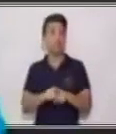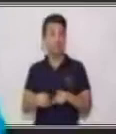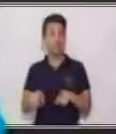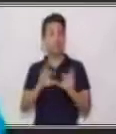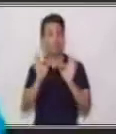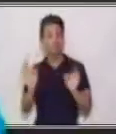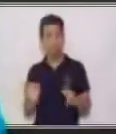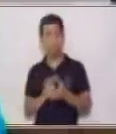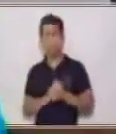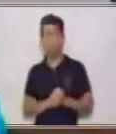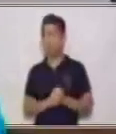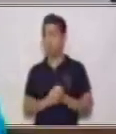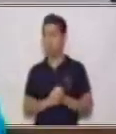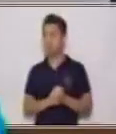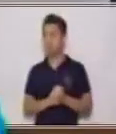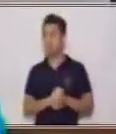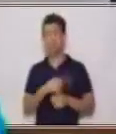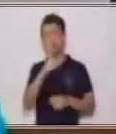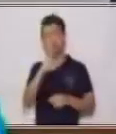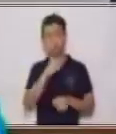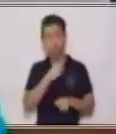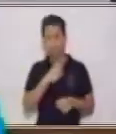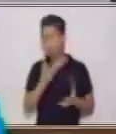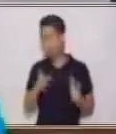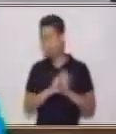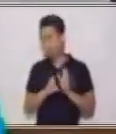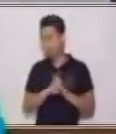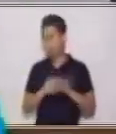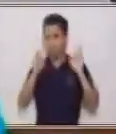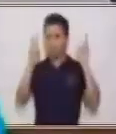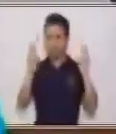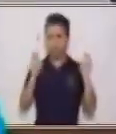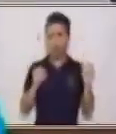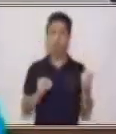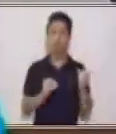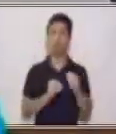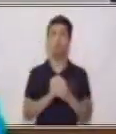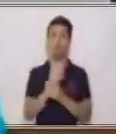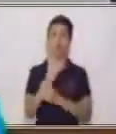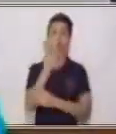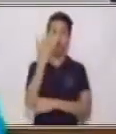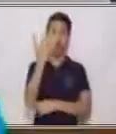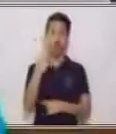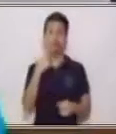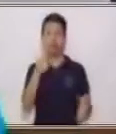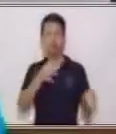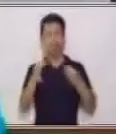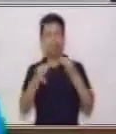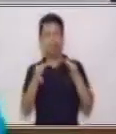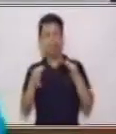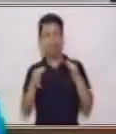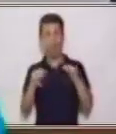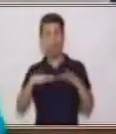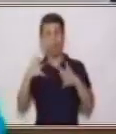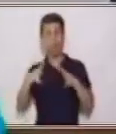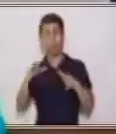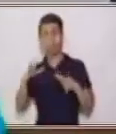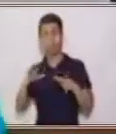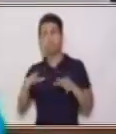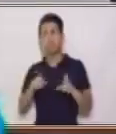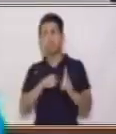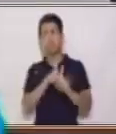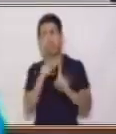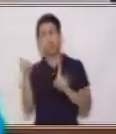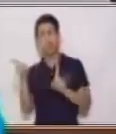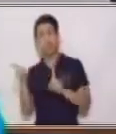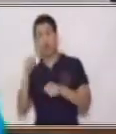y hacerlo de esa manera. Tú quieres hablar sobre flores y terminas jalando plantas y terminas jalando también a los animales y terminas